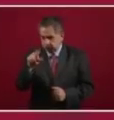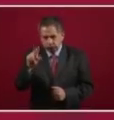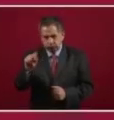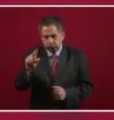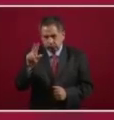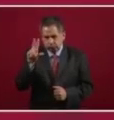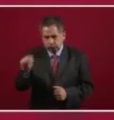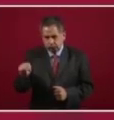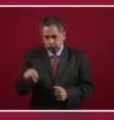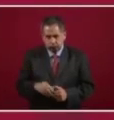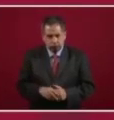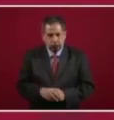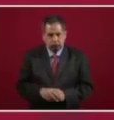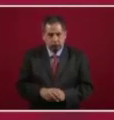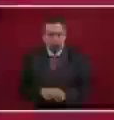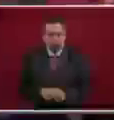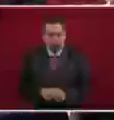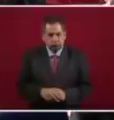No.